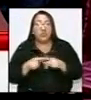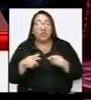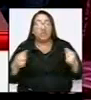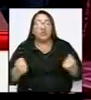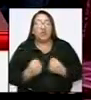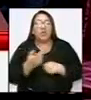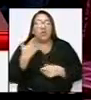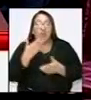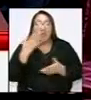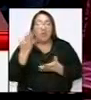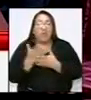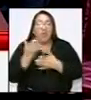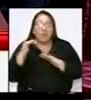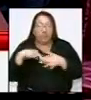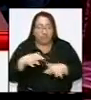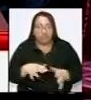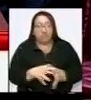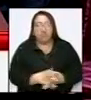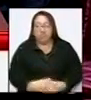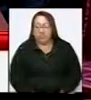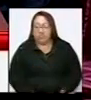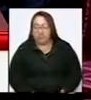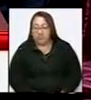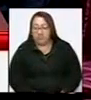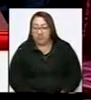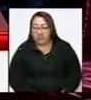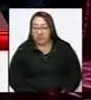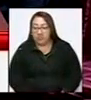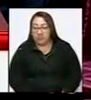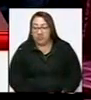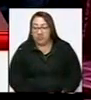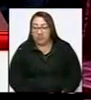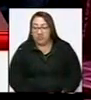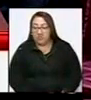afectadas por el fenómeno del Niño costero. Y,